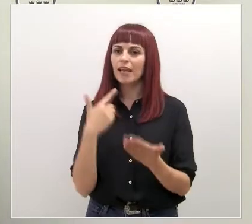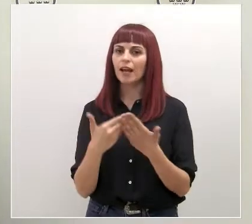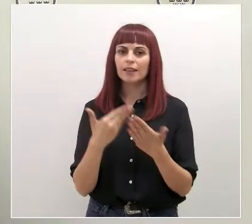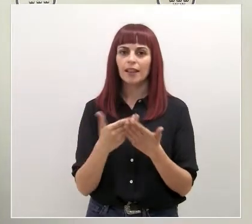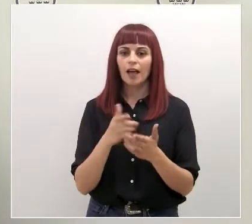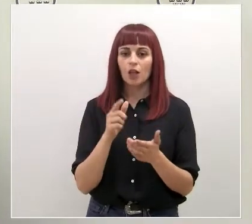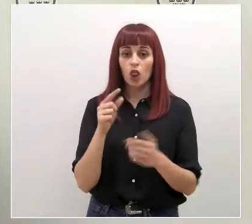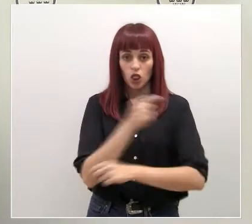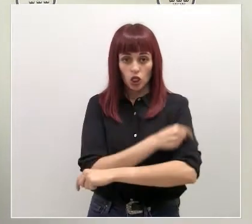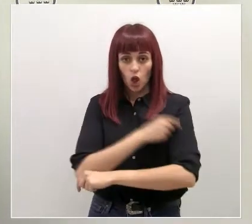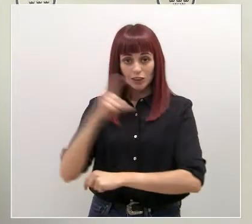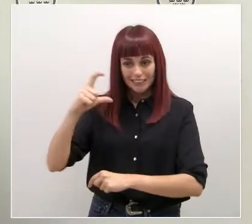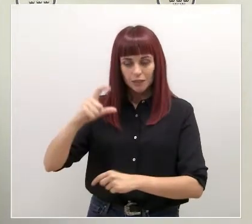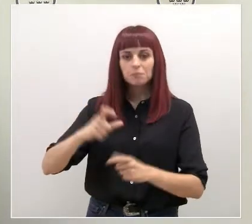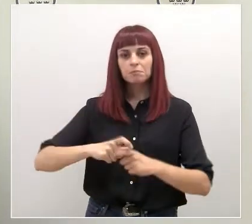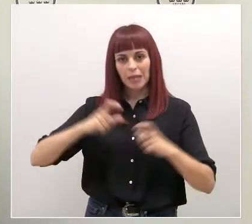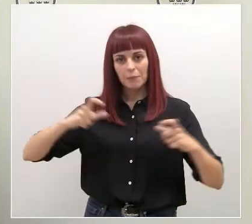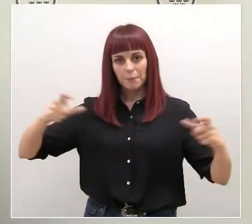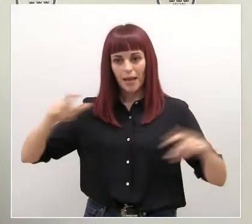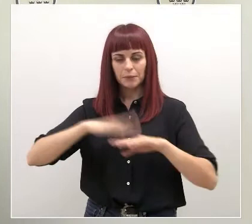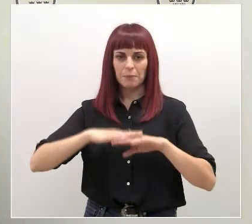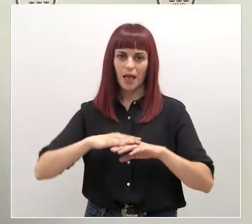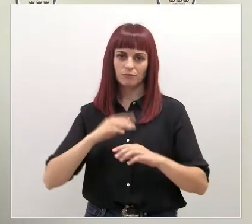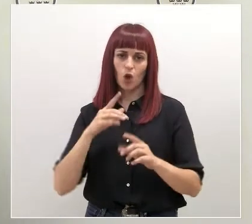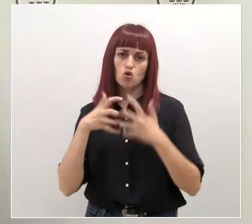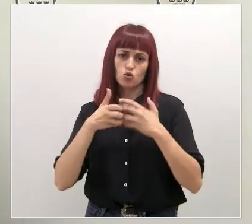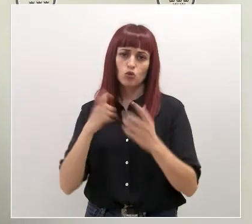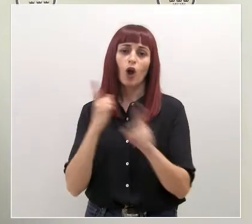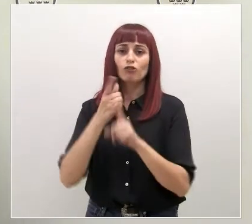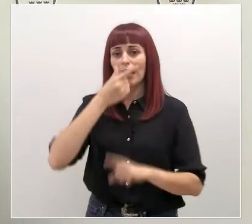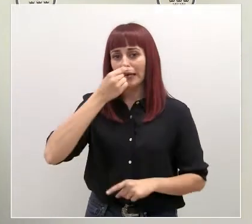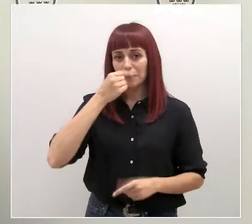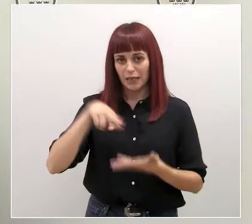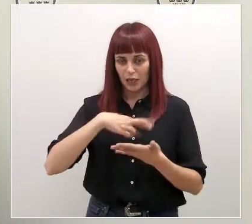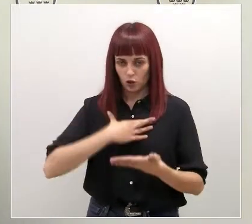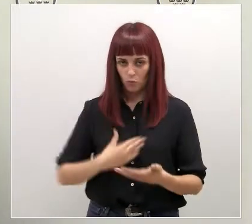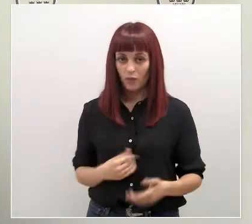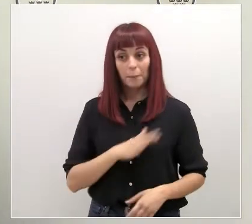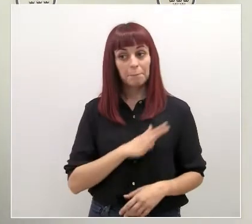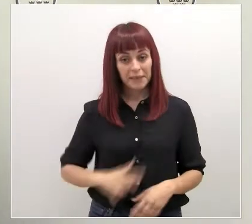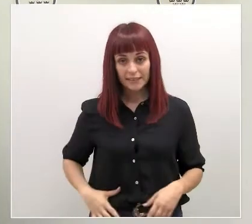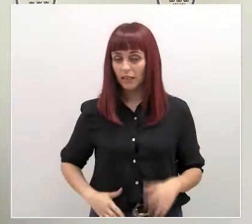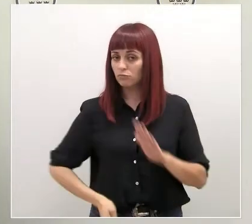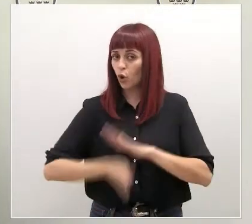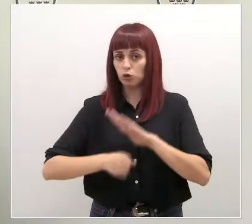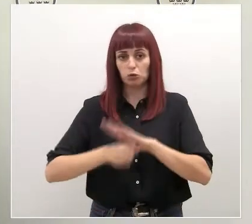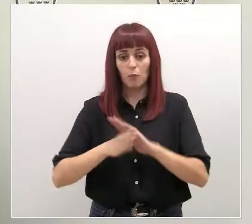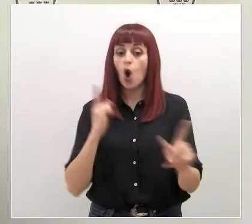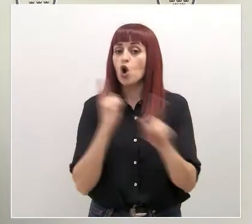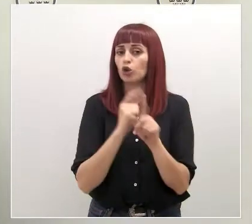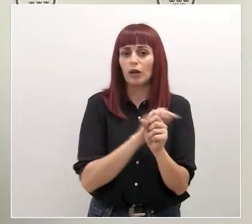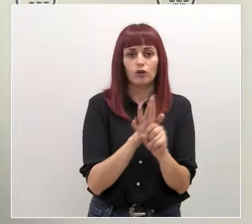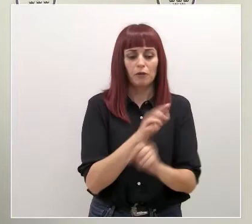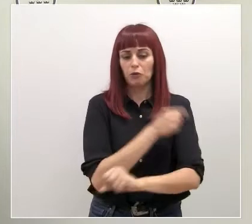mayor número de dosis para luchar contra la gripe en la región de Murcia. Mientras tanto, seguimos vacunando contra el